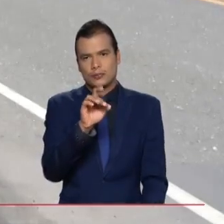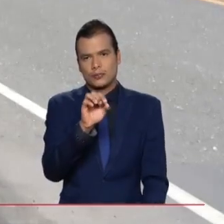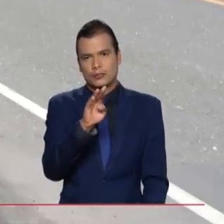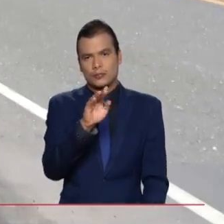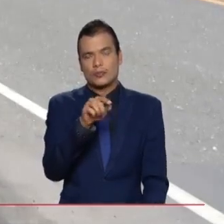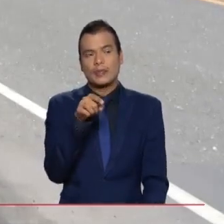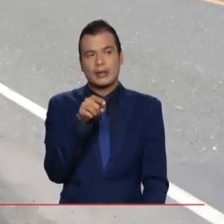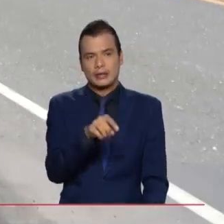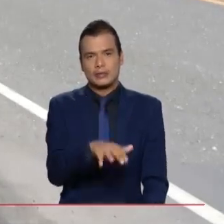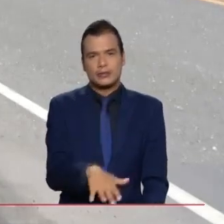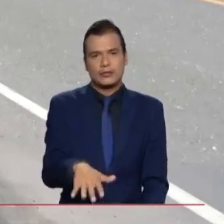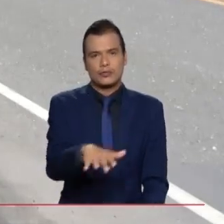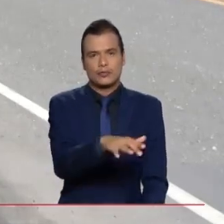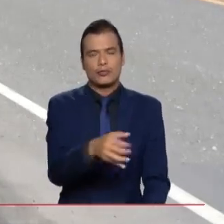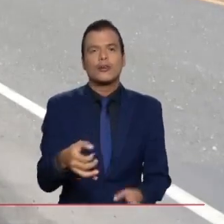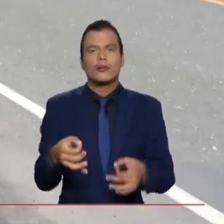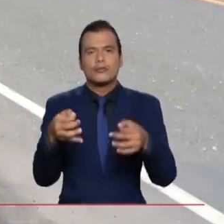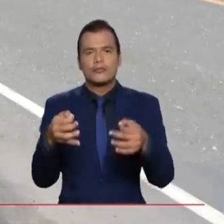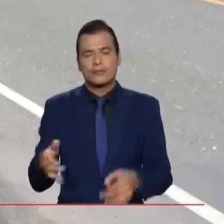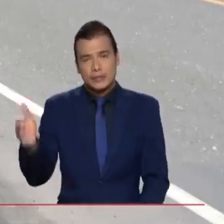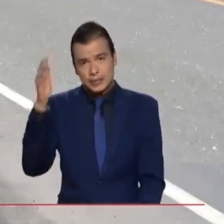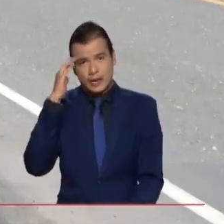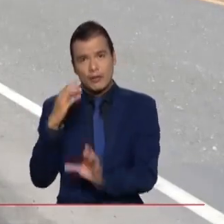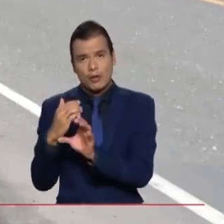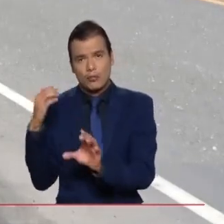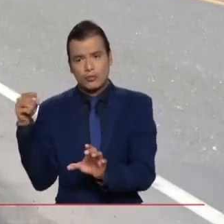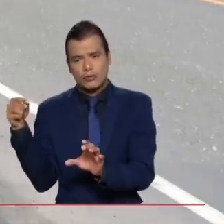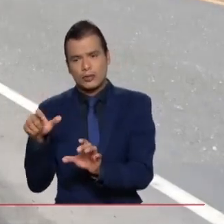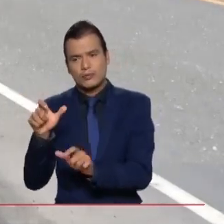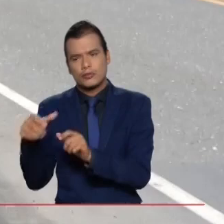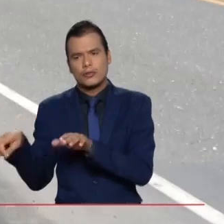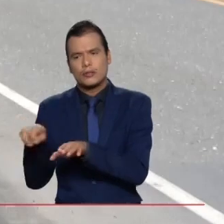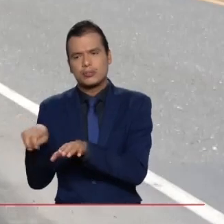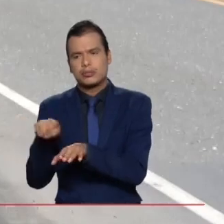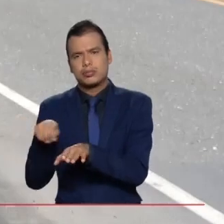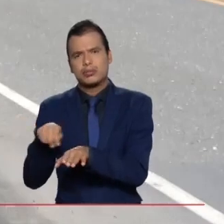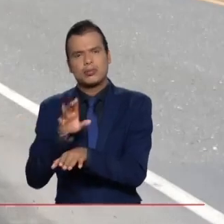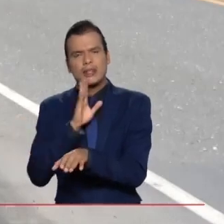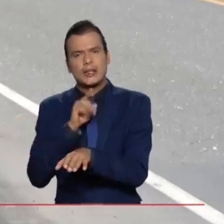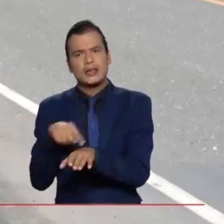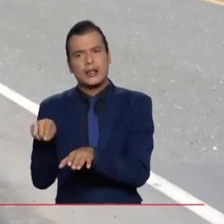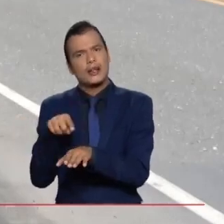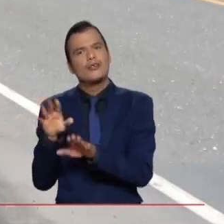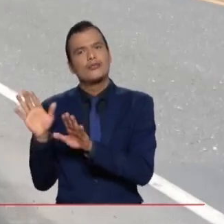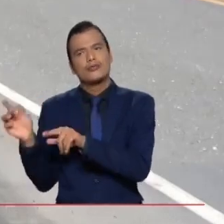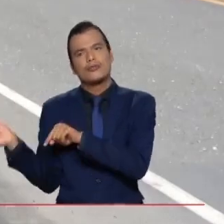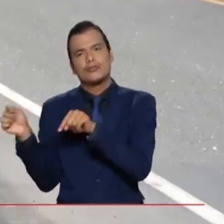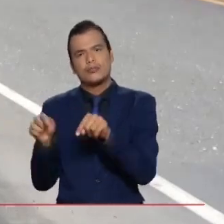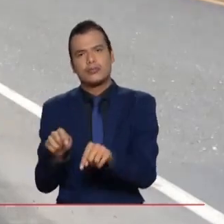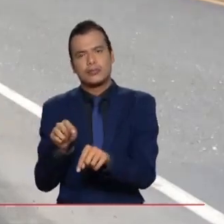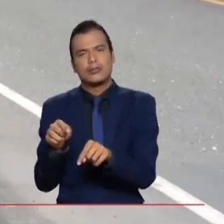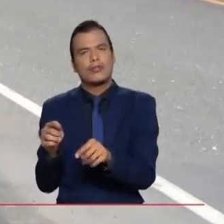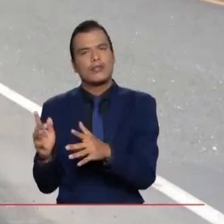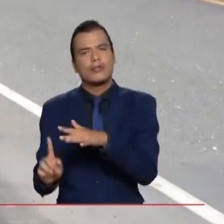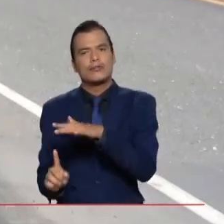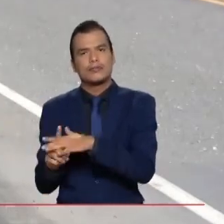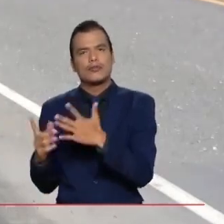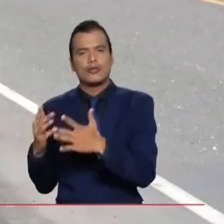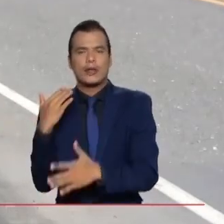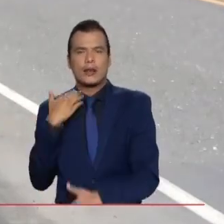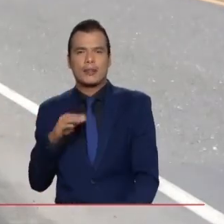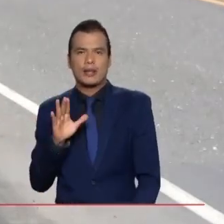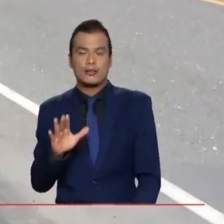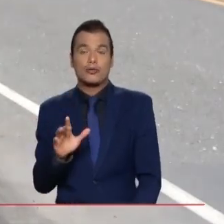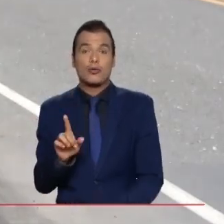pudo establecer es que este vehículo transportaba turistas provenientes de Armenia. Sin embargo, el conductor perdió el control